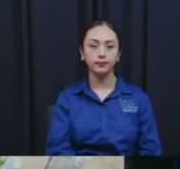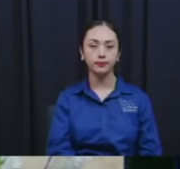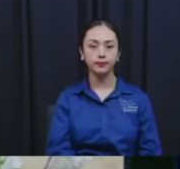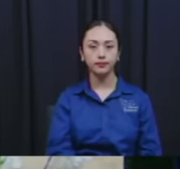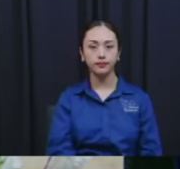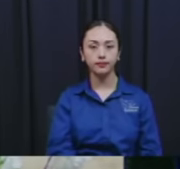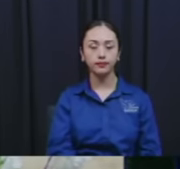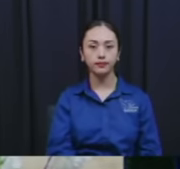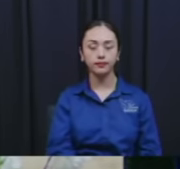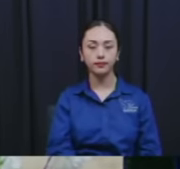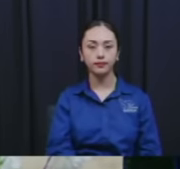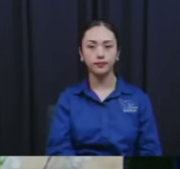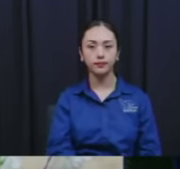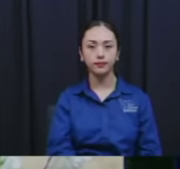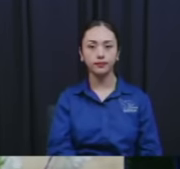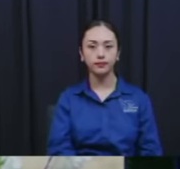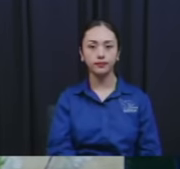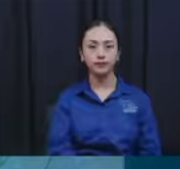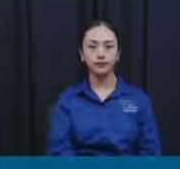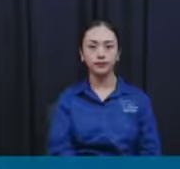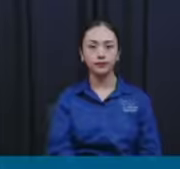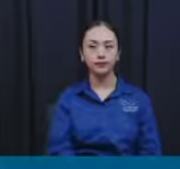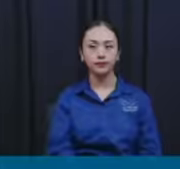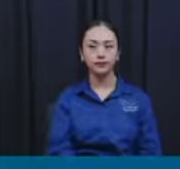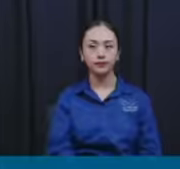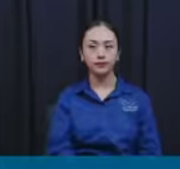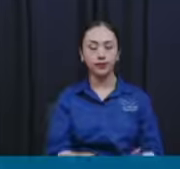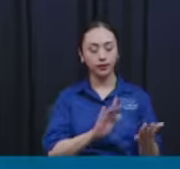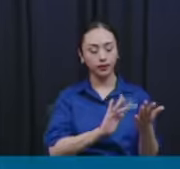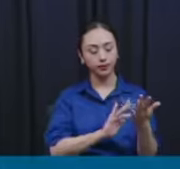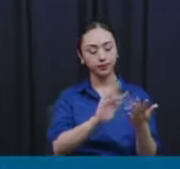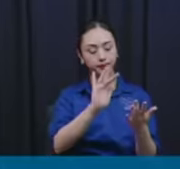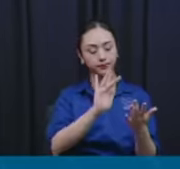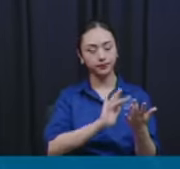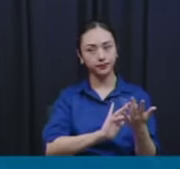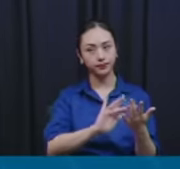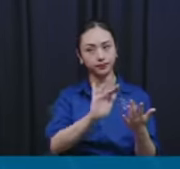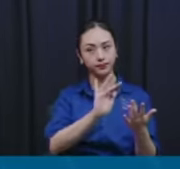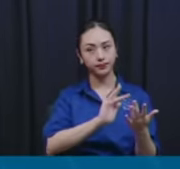gracias vamos a ver